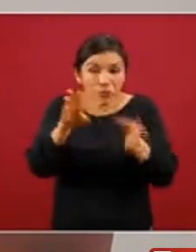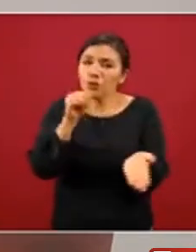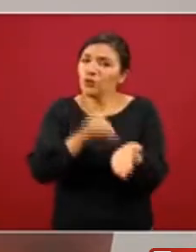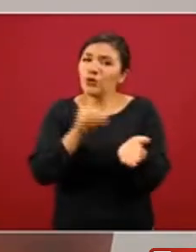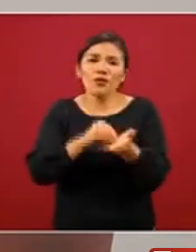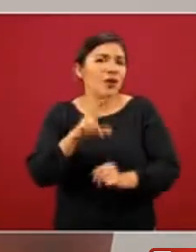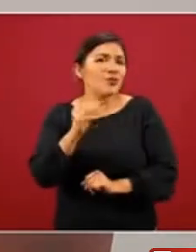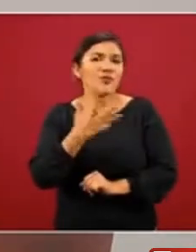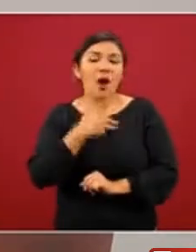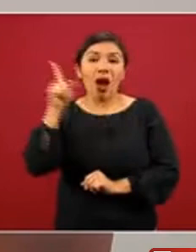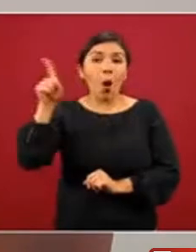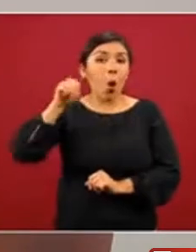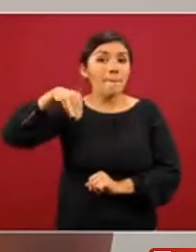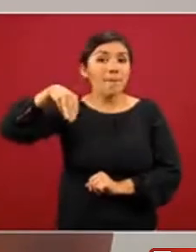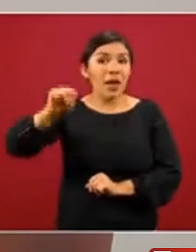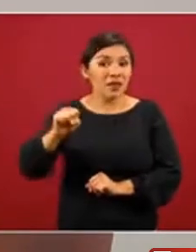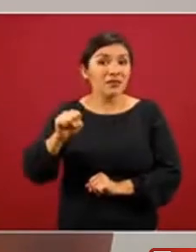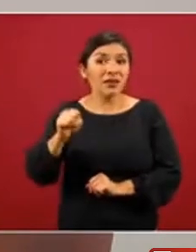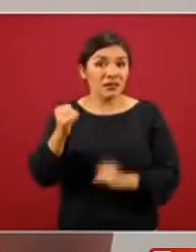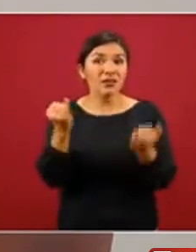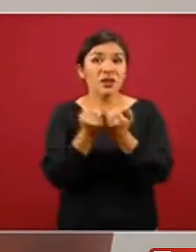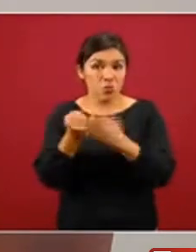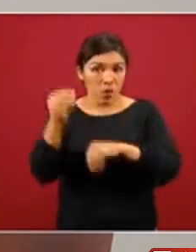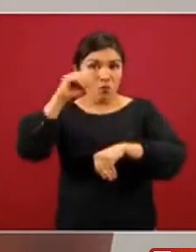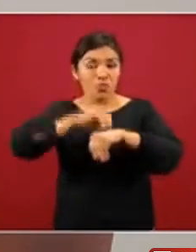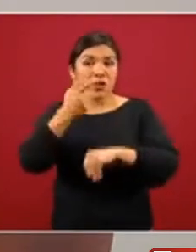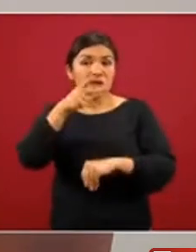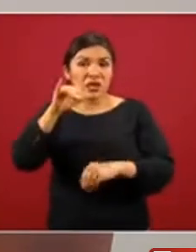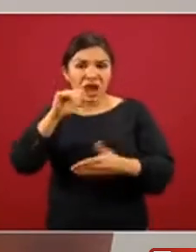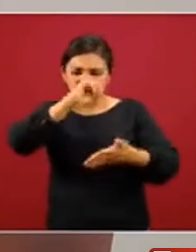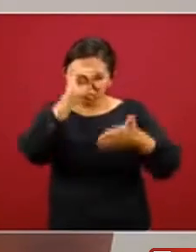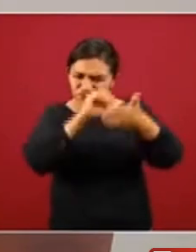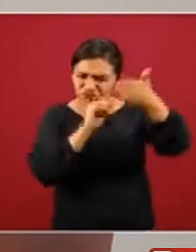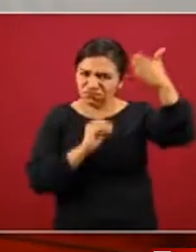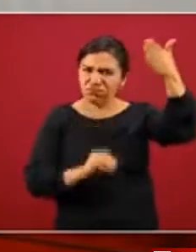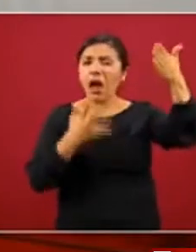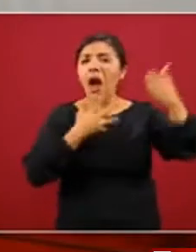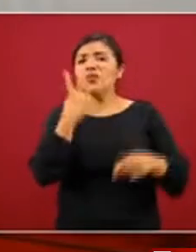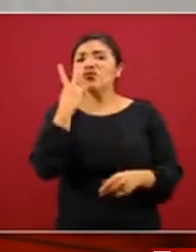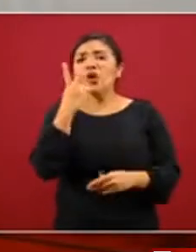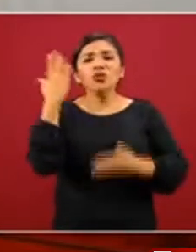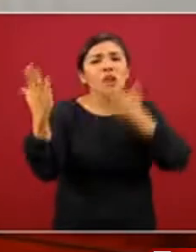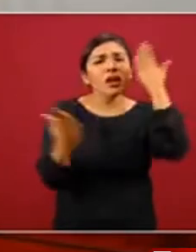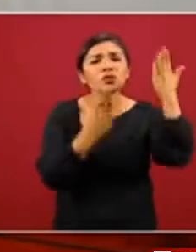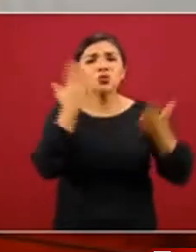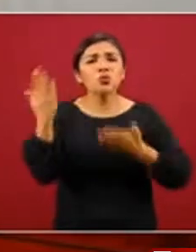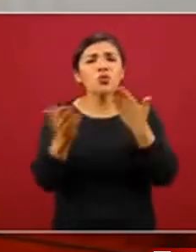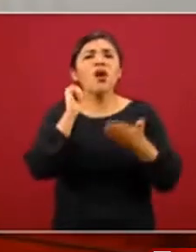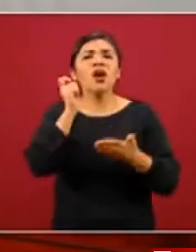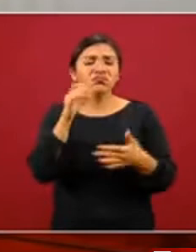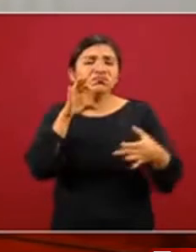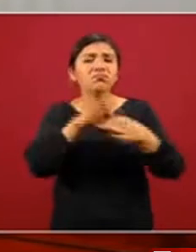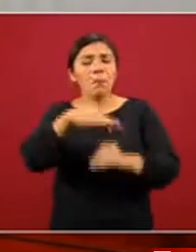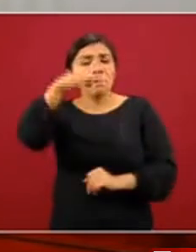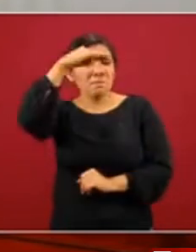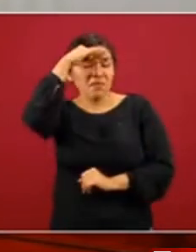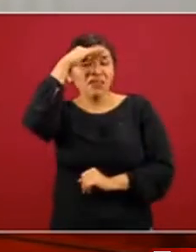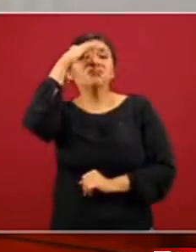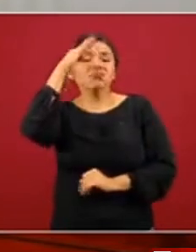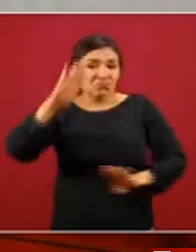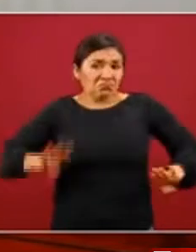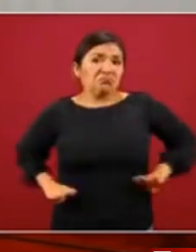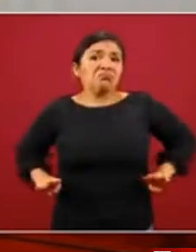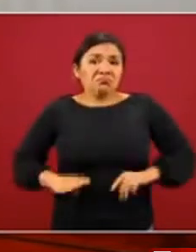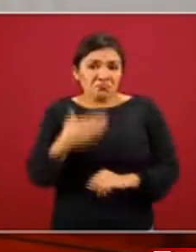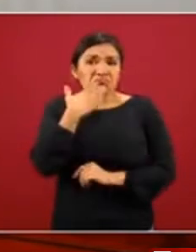Organización Mundial de la Salud pone inclusive en sus guías estos 2 estudios que consideran de manera adecuada,